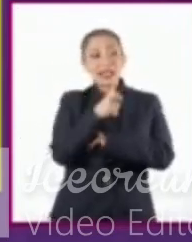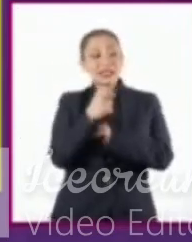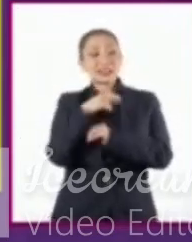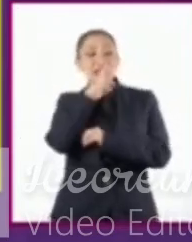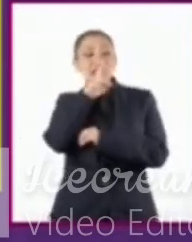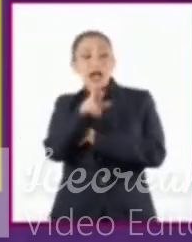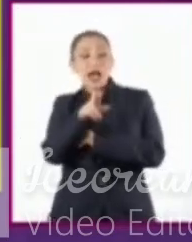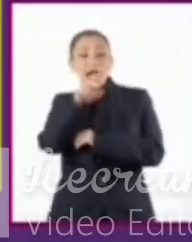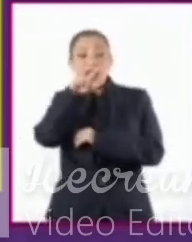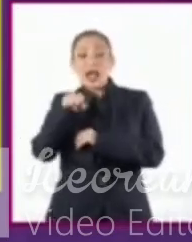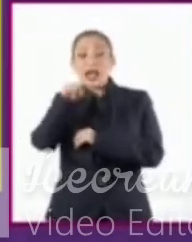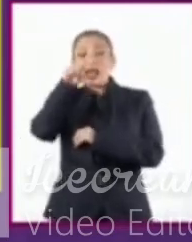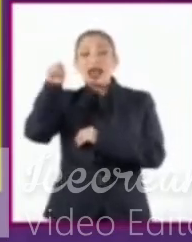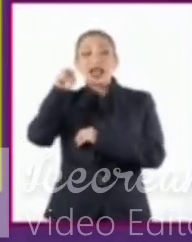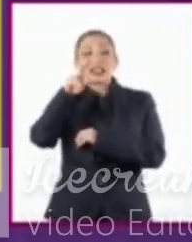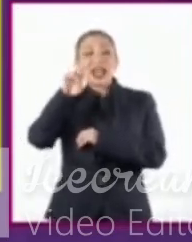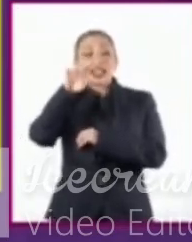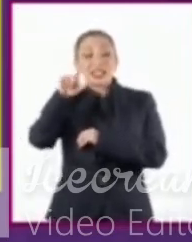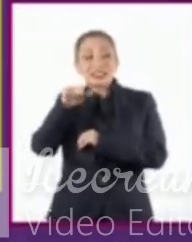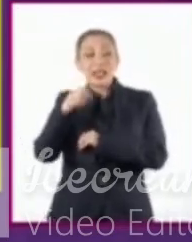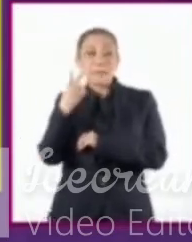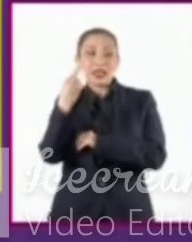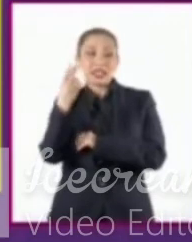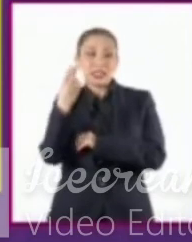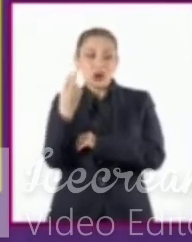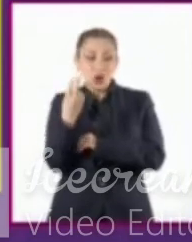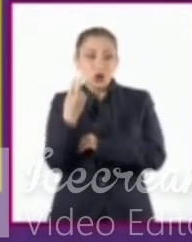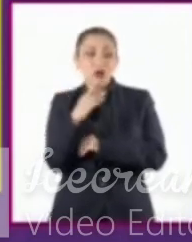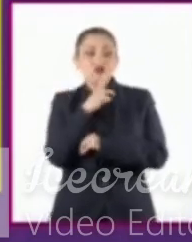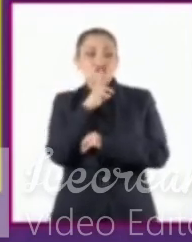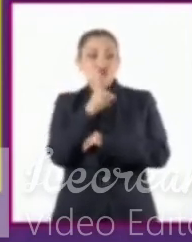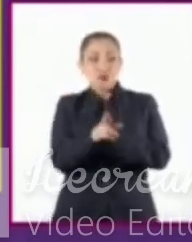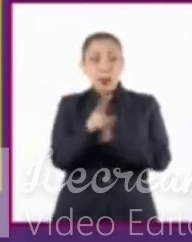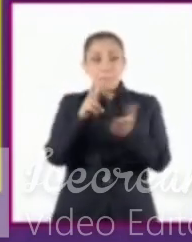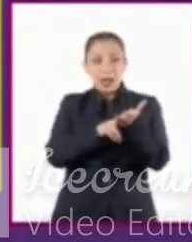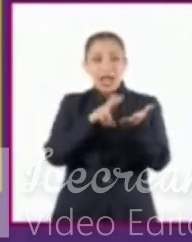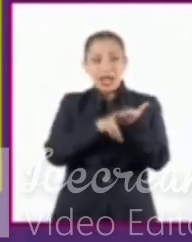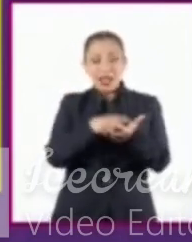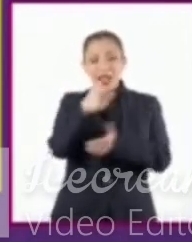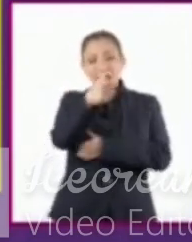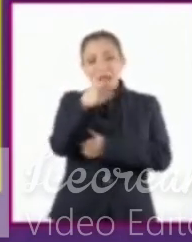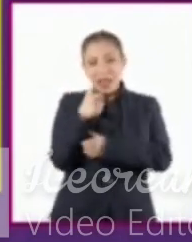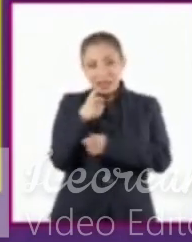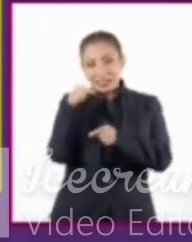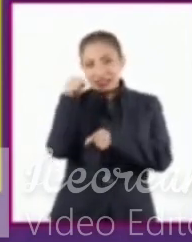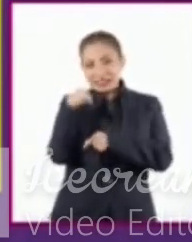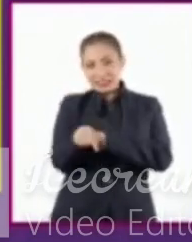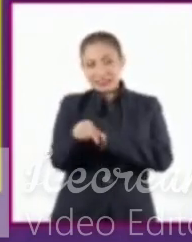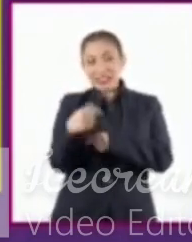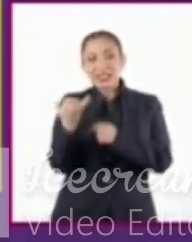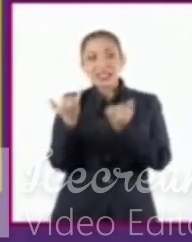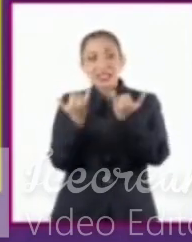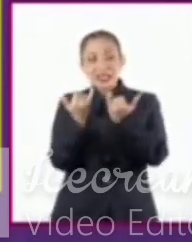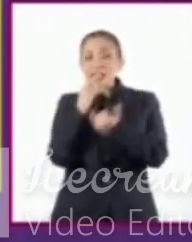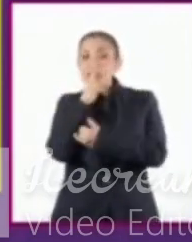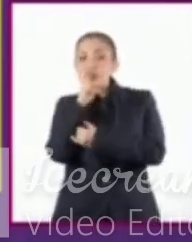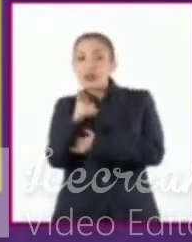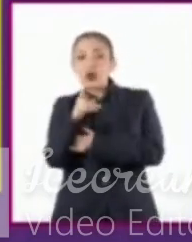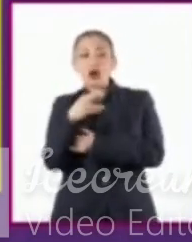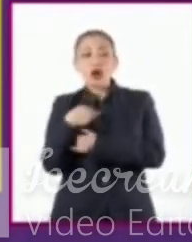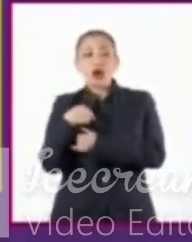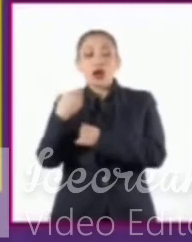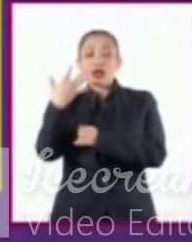igual a raíz cuadrada de 25. Y obtenemos el valor de x es igual a